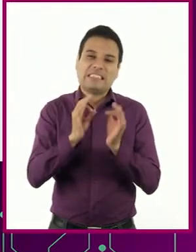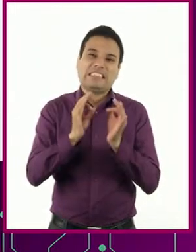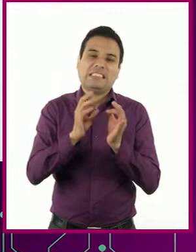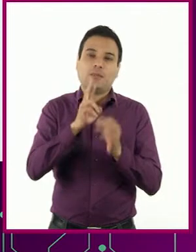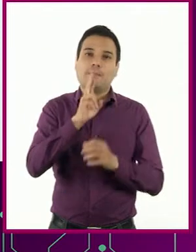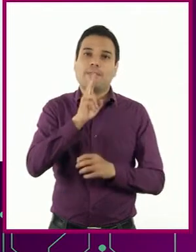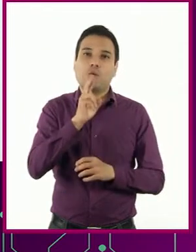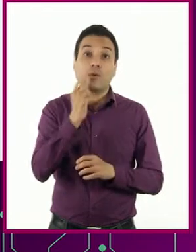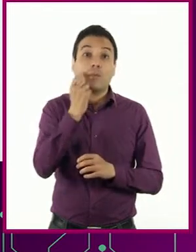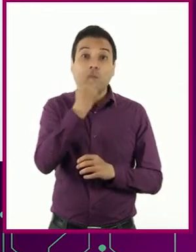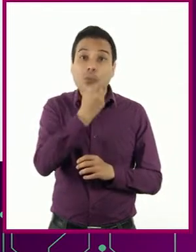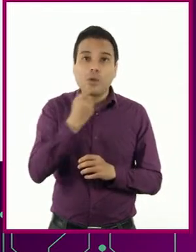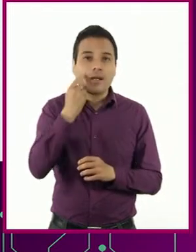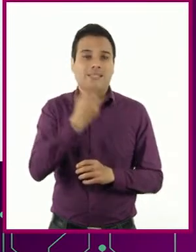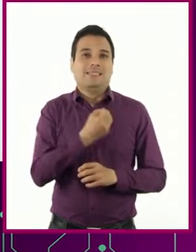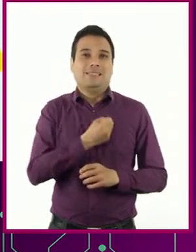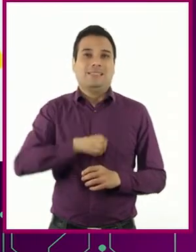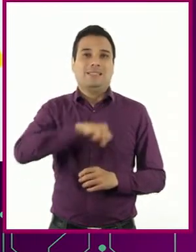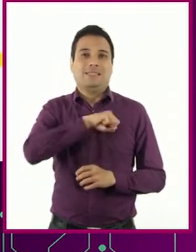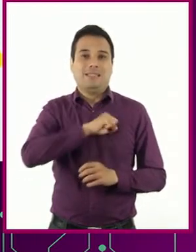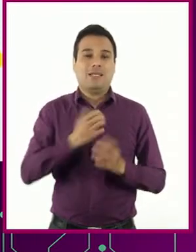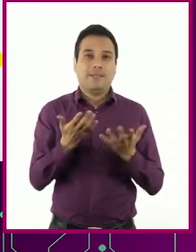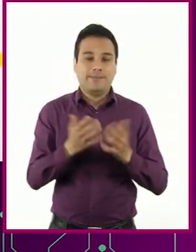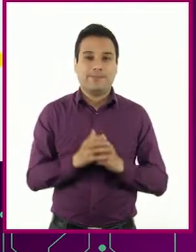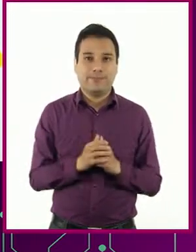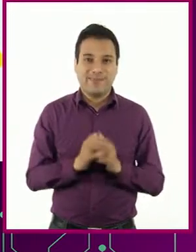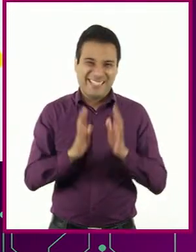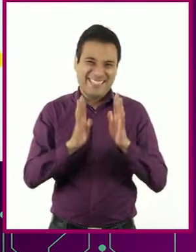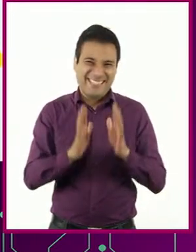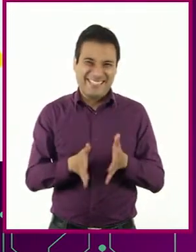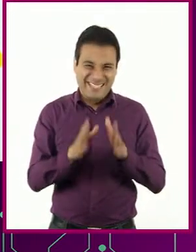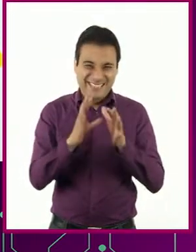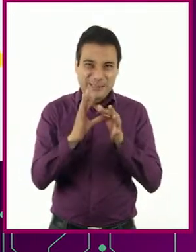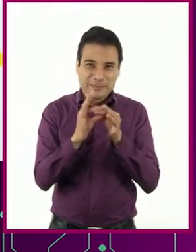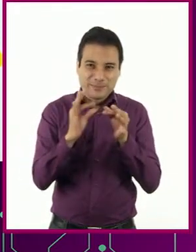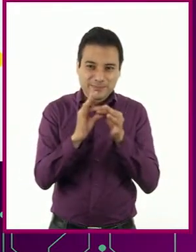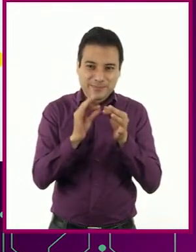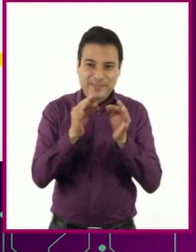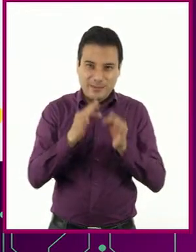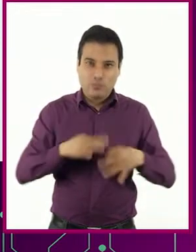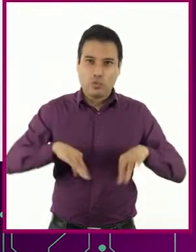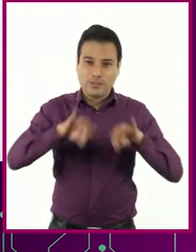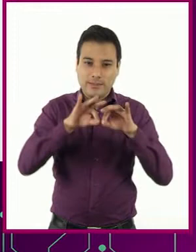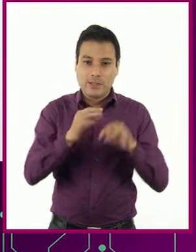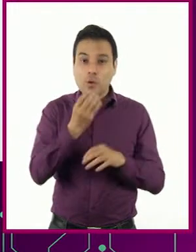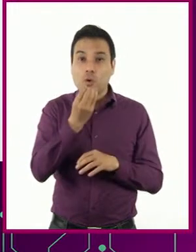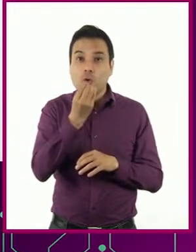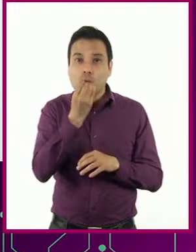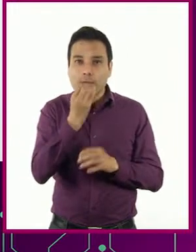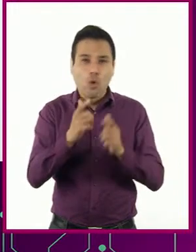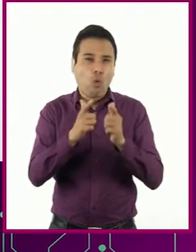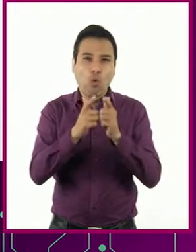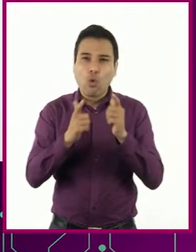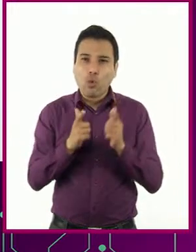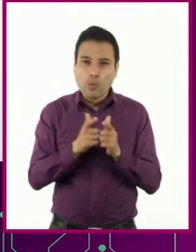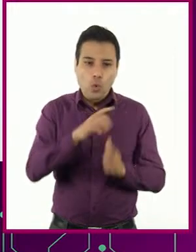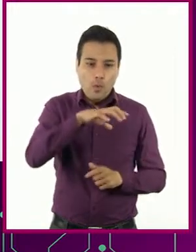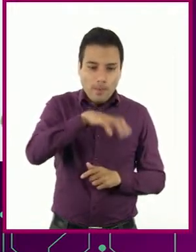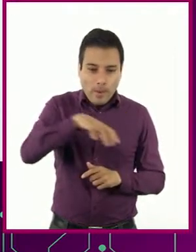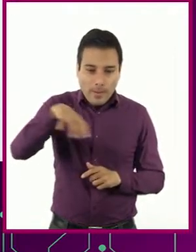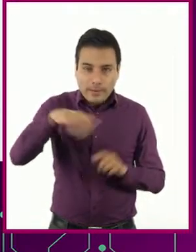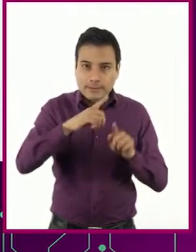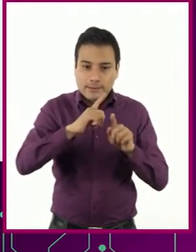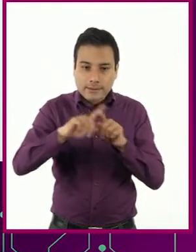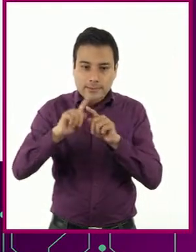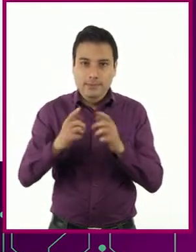se mantenga sana y fuerte. Exactamente. Como ya lo hemos comentado antes, es importante consumir alimentos de todos los grupos, ya que